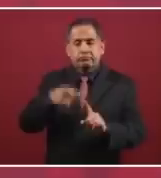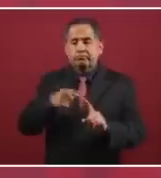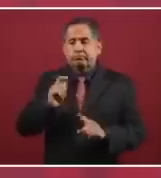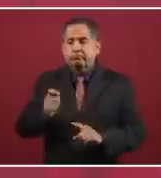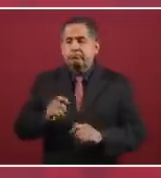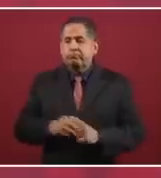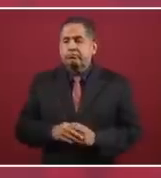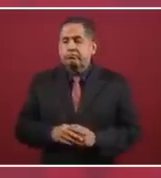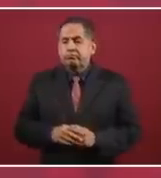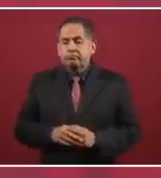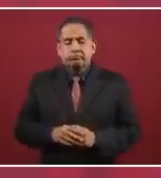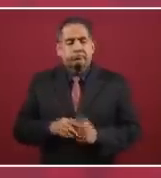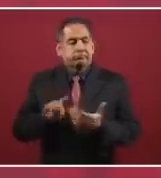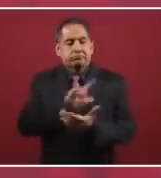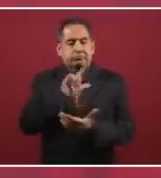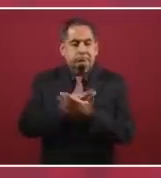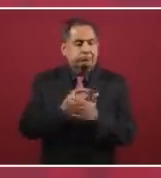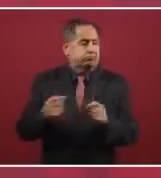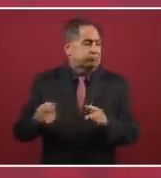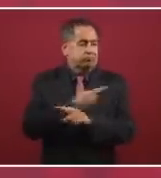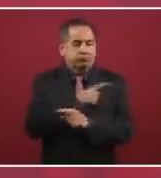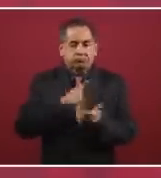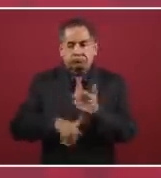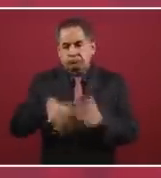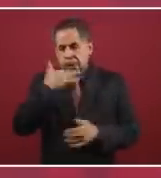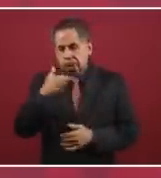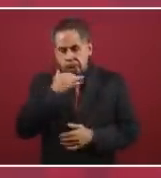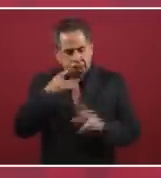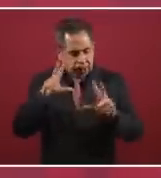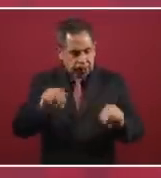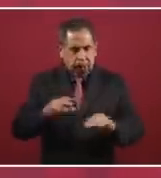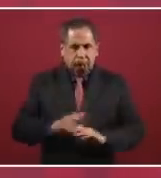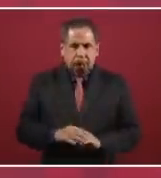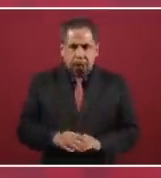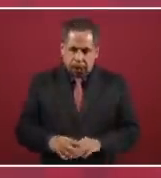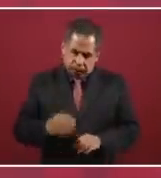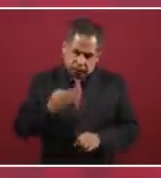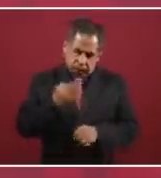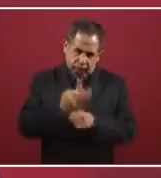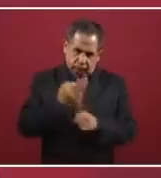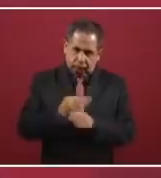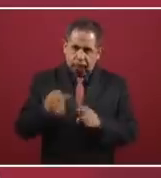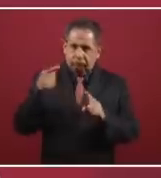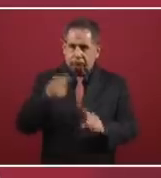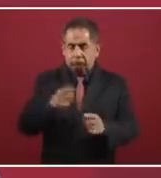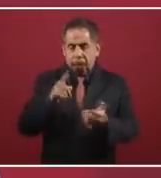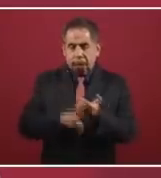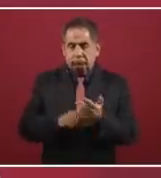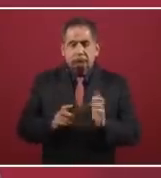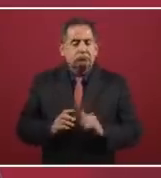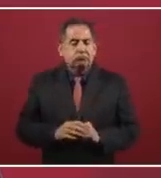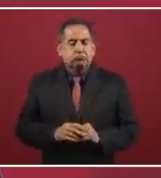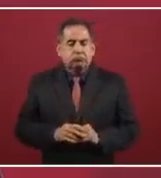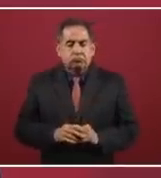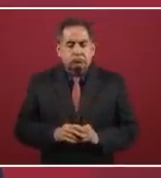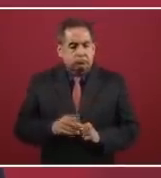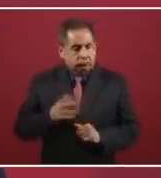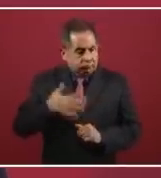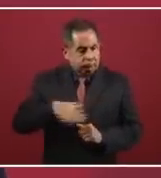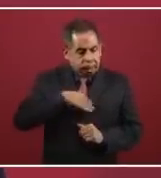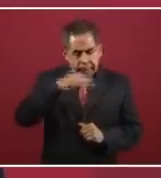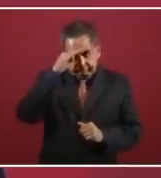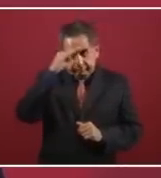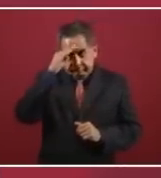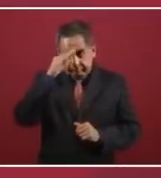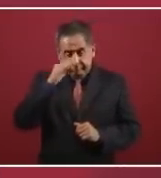situación de ilegalidad ni de corrupción. Aquí lo que estamos viendo es la búsqueda por